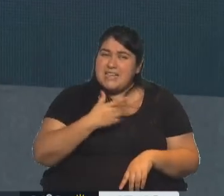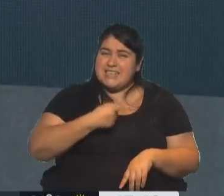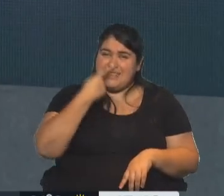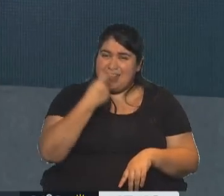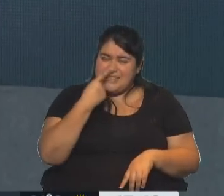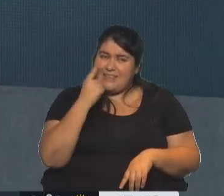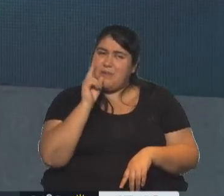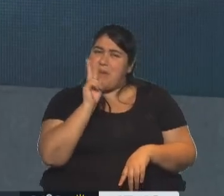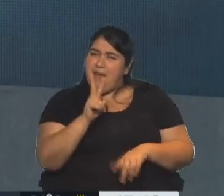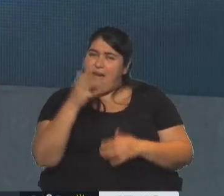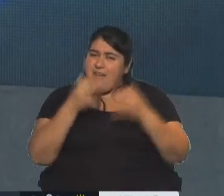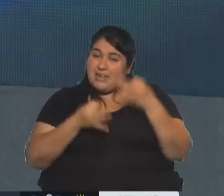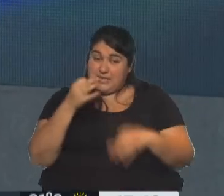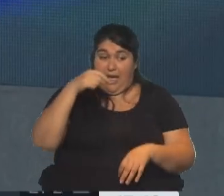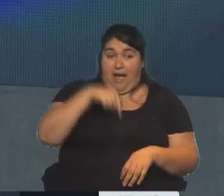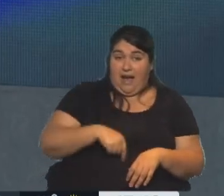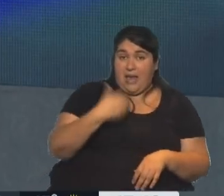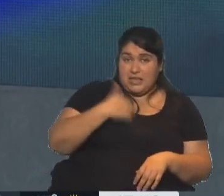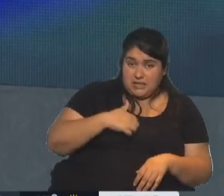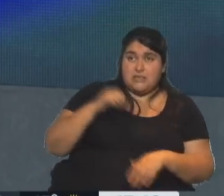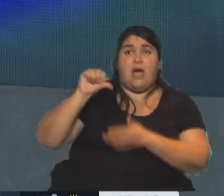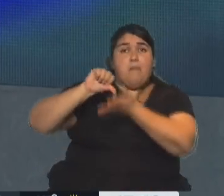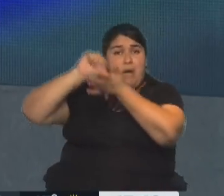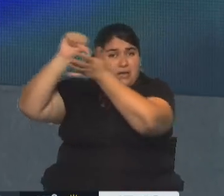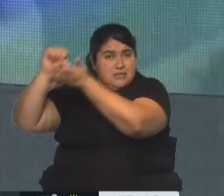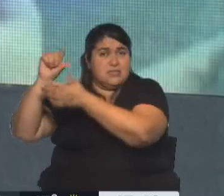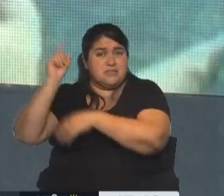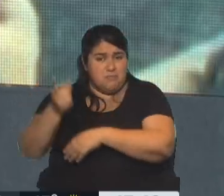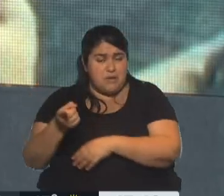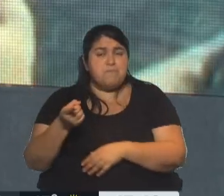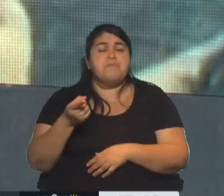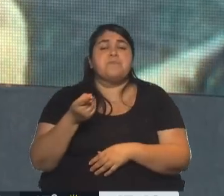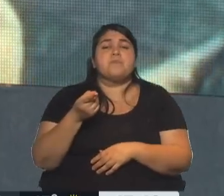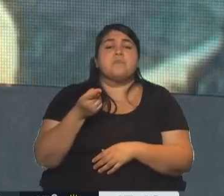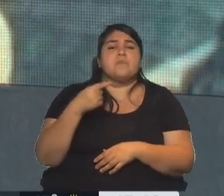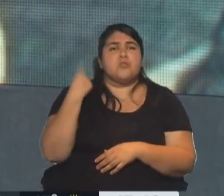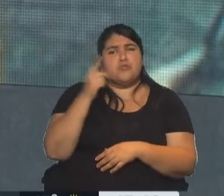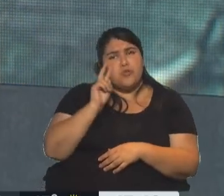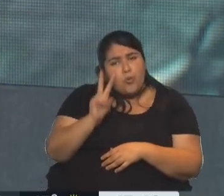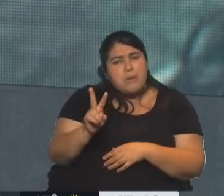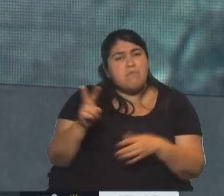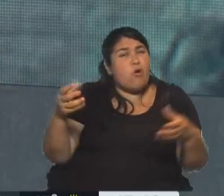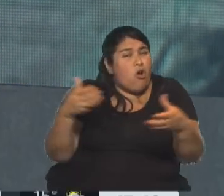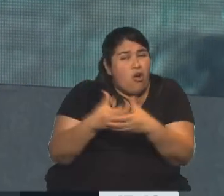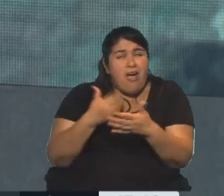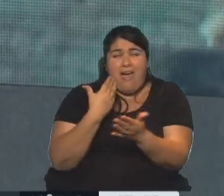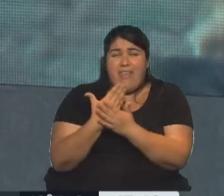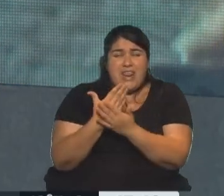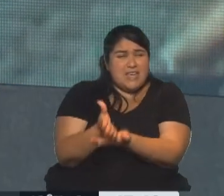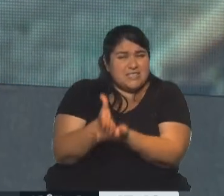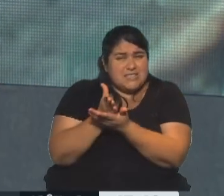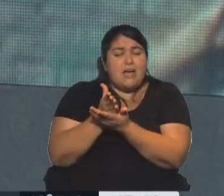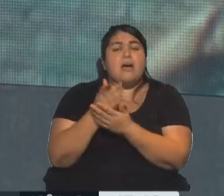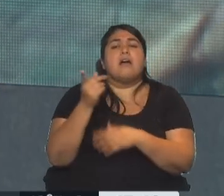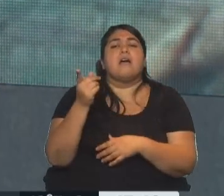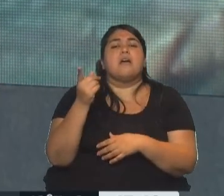para ver, incluso también desde la Argentina y de varios países, algo que vos mencionabas. Nuevamente lo que vemos es una ultraderecha que logra con su